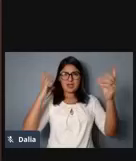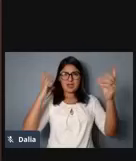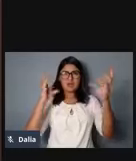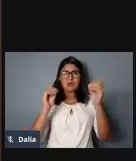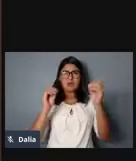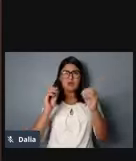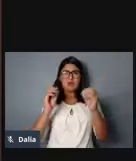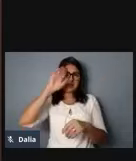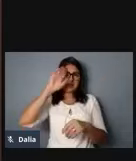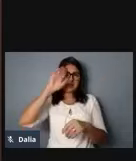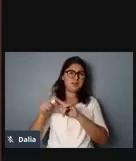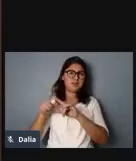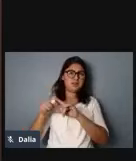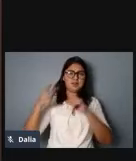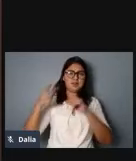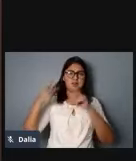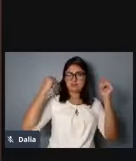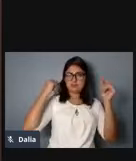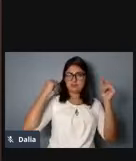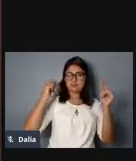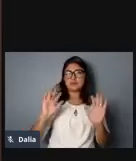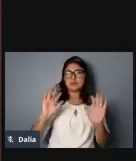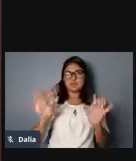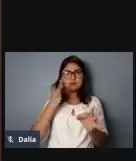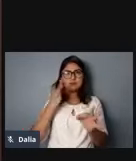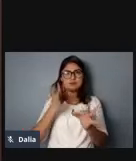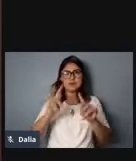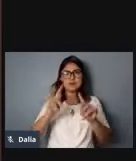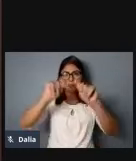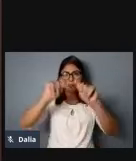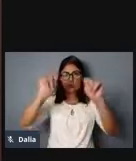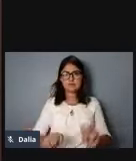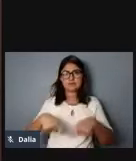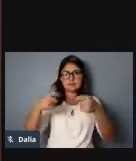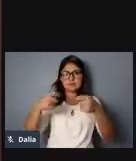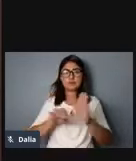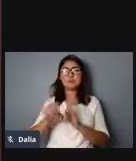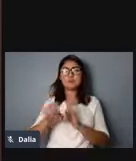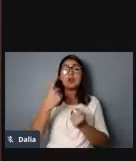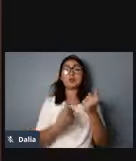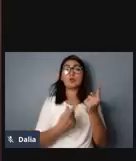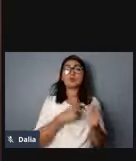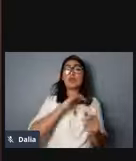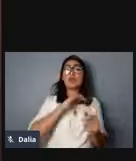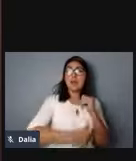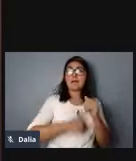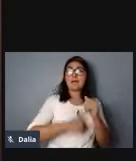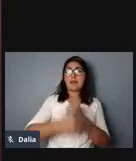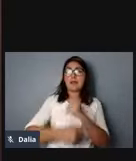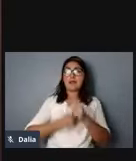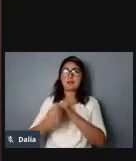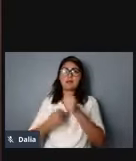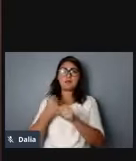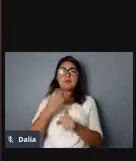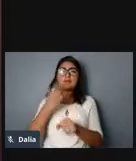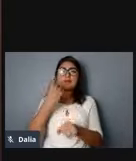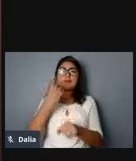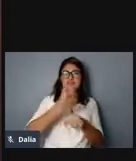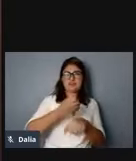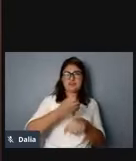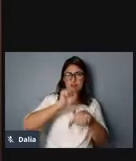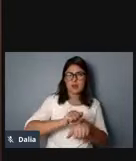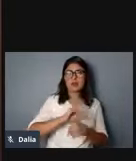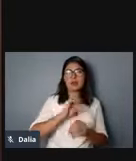están terminando ciclos como es tercero de secundaria, tercer grado de preparatoria o sexto semestre de preparatoria